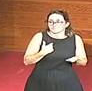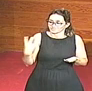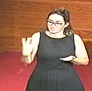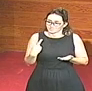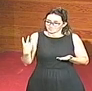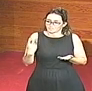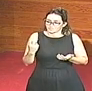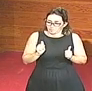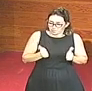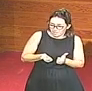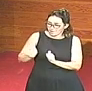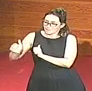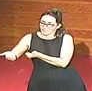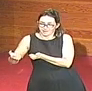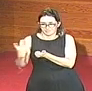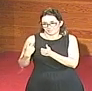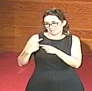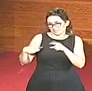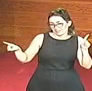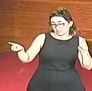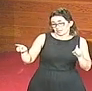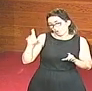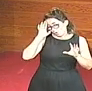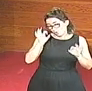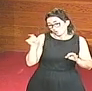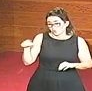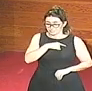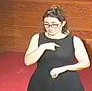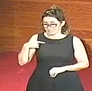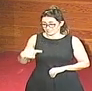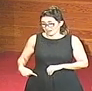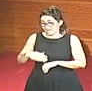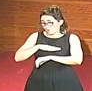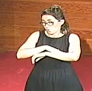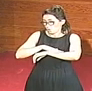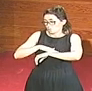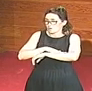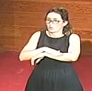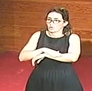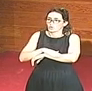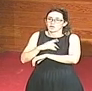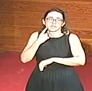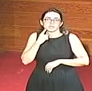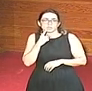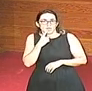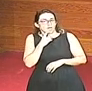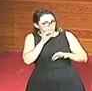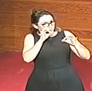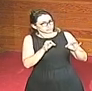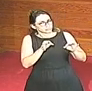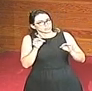¿no? Directamente el gobierno chino en ningún momento ha dicho que allí la prensa tenga que ser